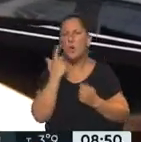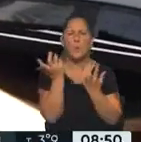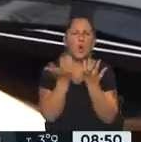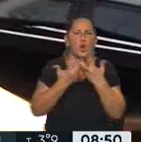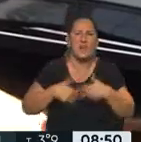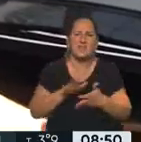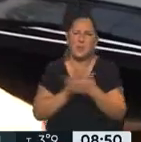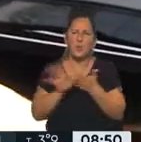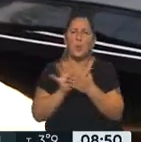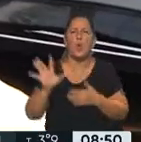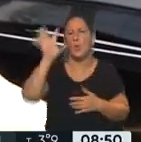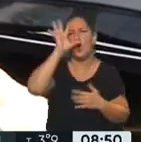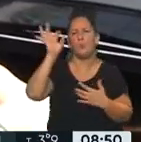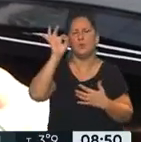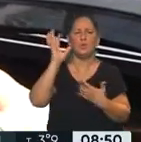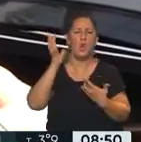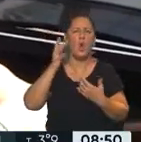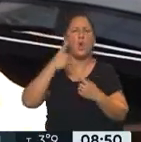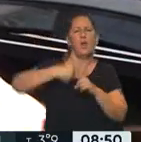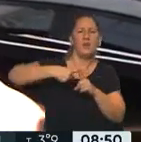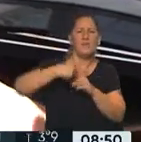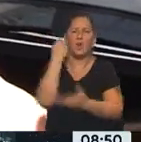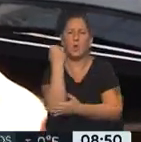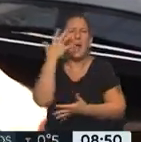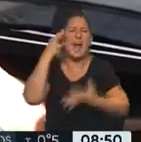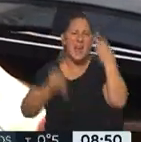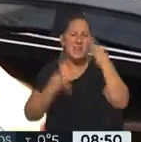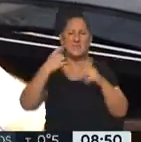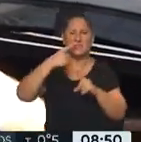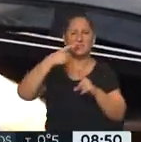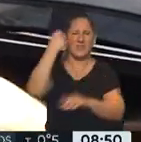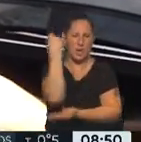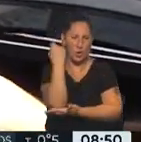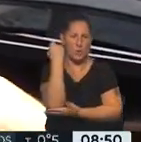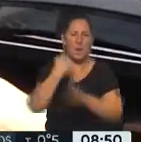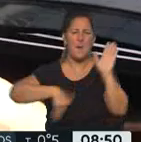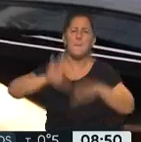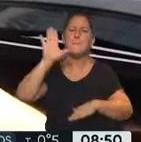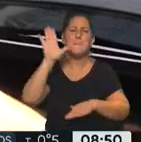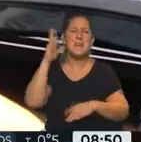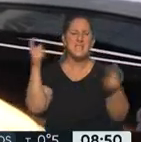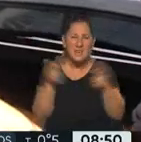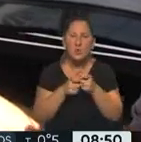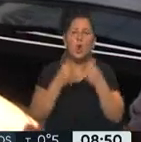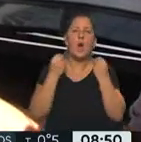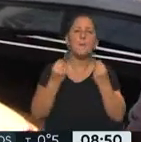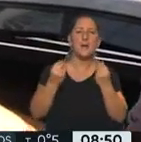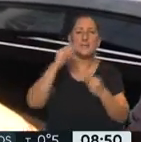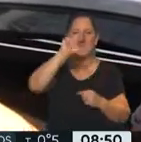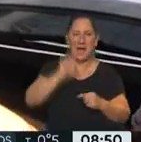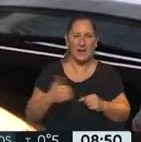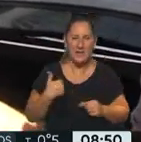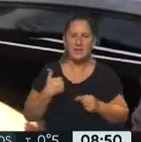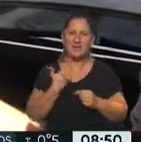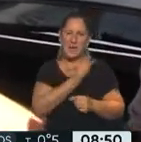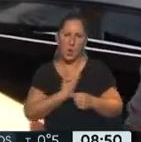reestructuramos, cuál es la posición nuestra. Tiene que ver lo económico, el análisis económico. A ver, lo que más llevan a esta reunión es análisis de lo que está pasando en la Argentina, la disputa del